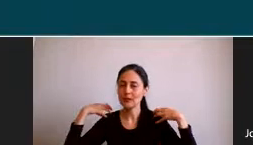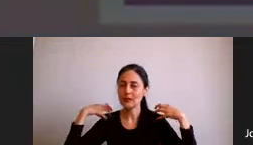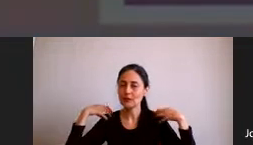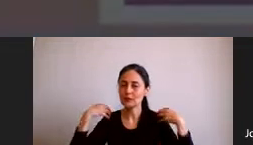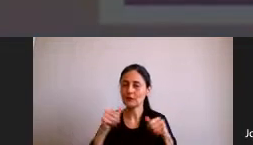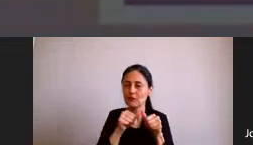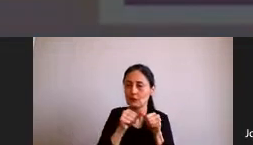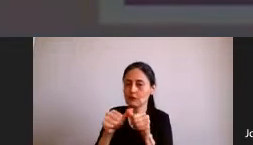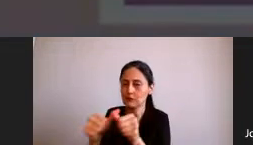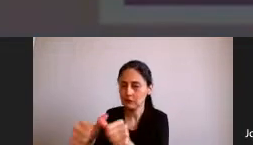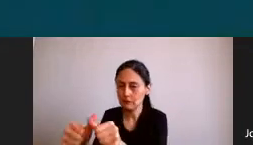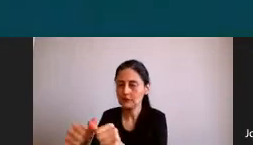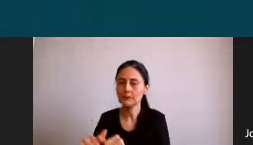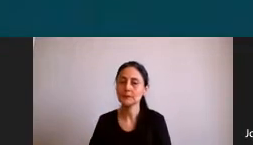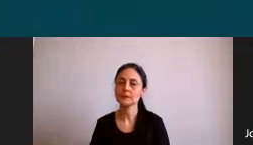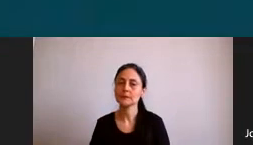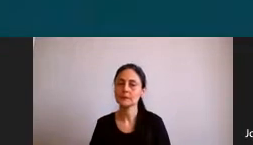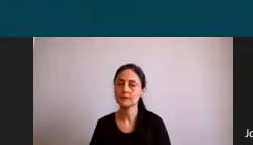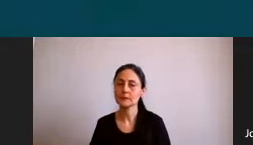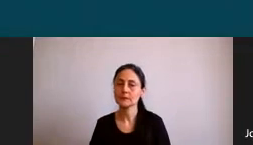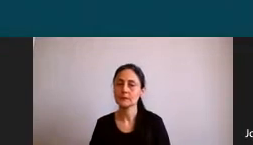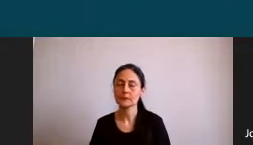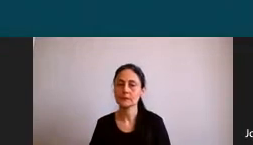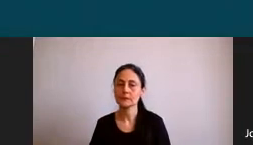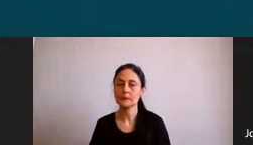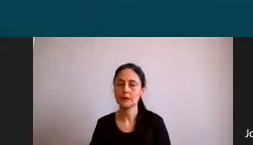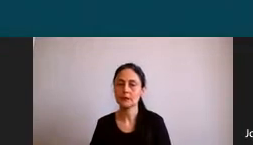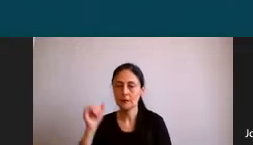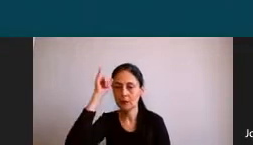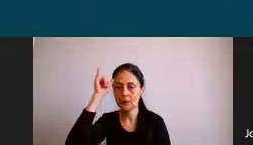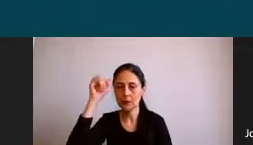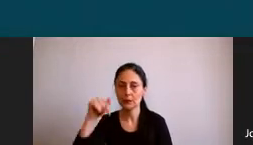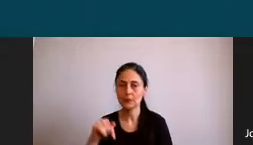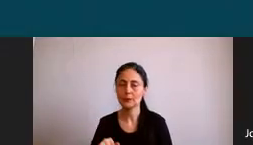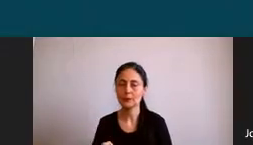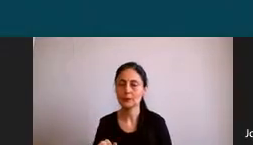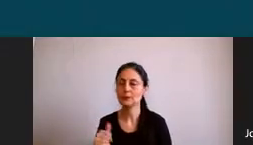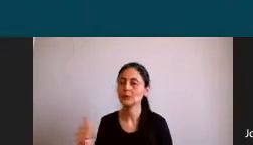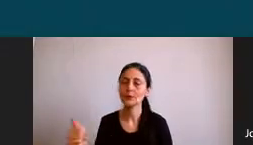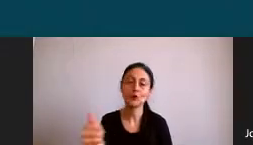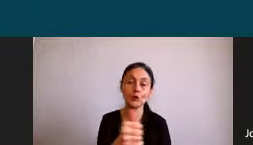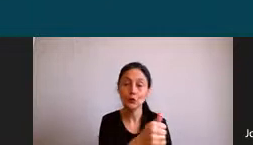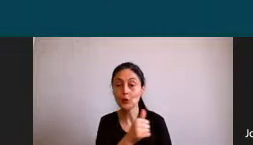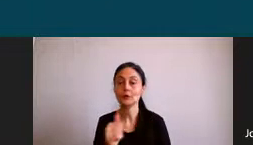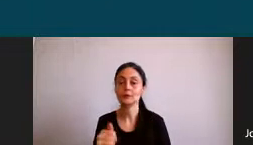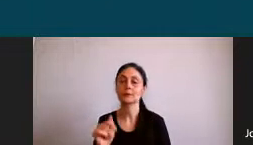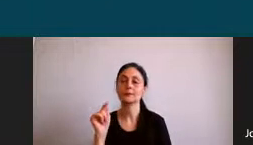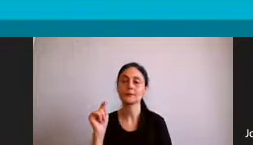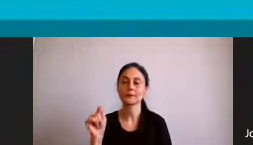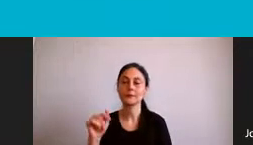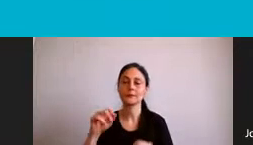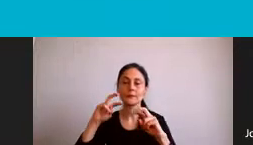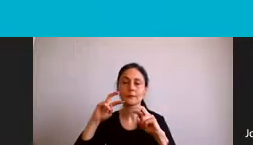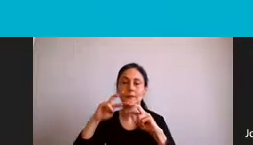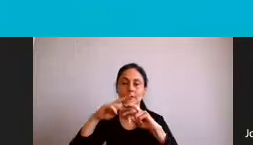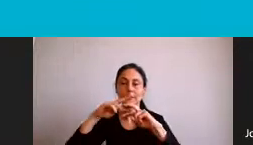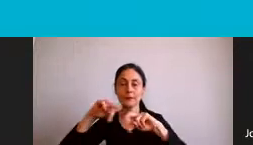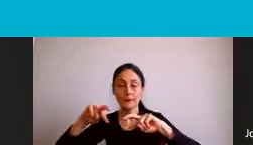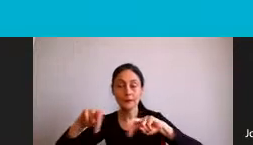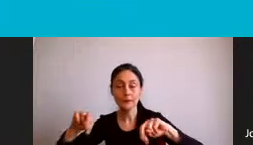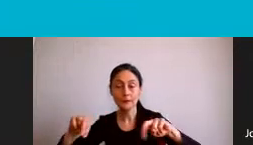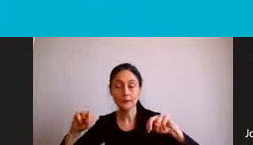Ay, perdón. Todo eso y toda la investigación ha indicado